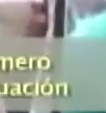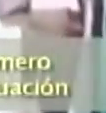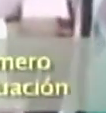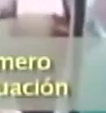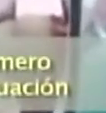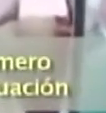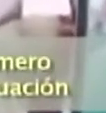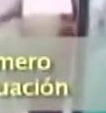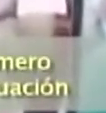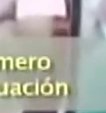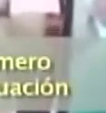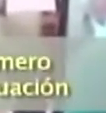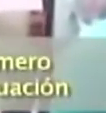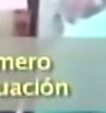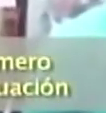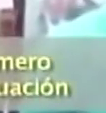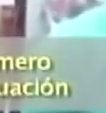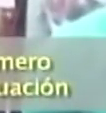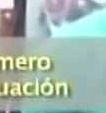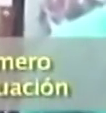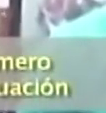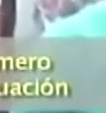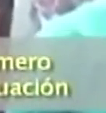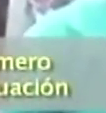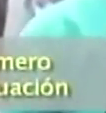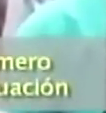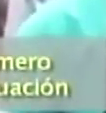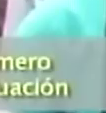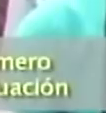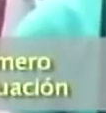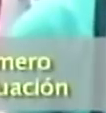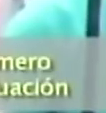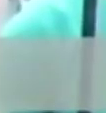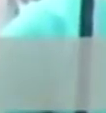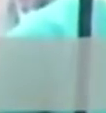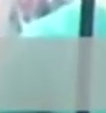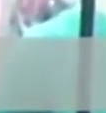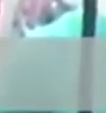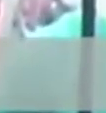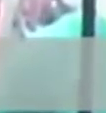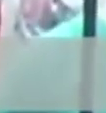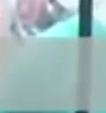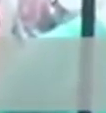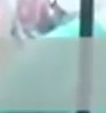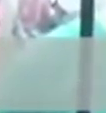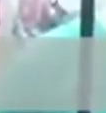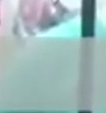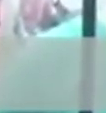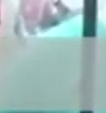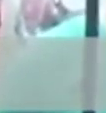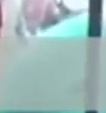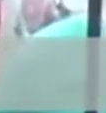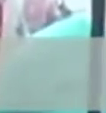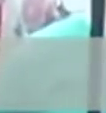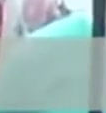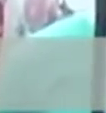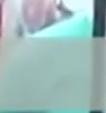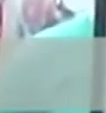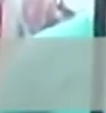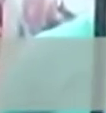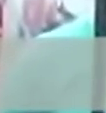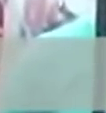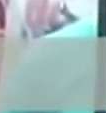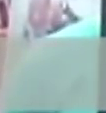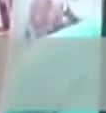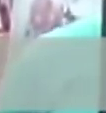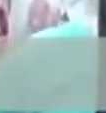situación. Muy buenas tardes. Coméntanos, primero se identifica, por favor, y cuál es la situación que se está presentando. Sargento Segundo González Hernández Luis,